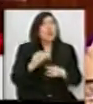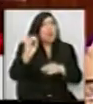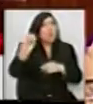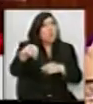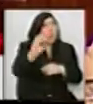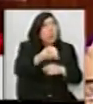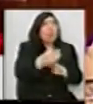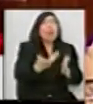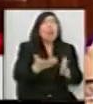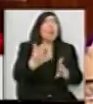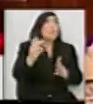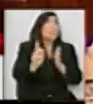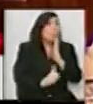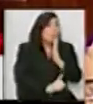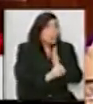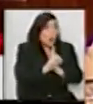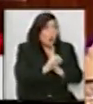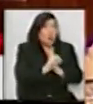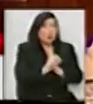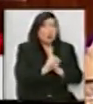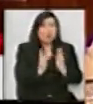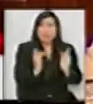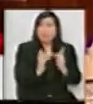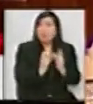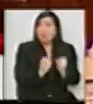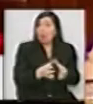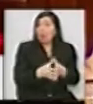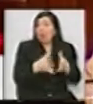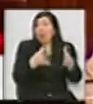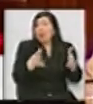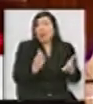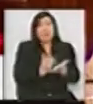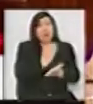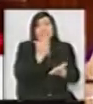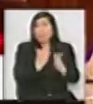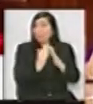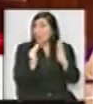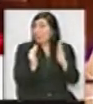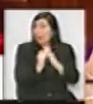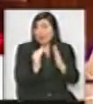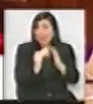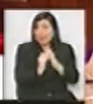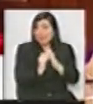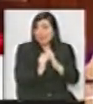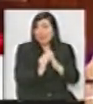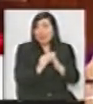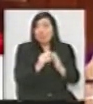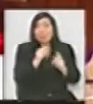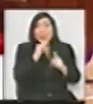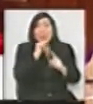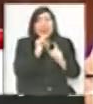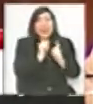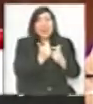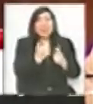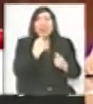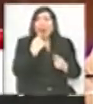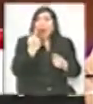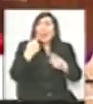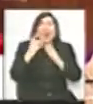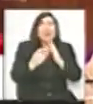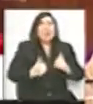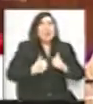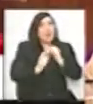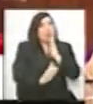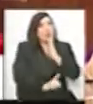ejemplo y otras áreas que han tenido un nivel de impacto muy grande por problemas de vivienda la congresista marisol espinoza también y como la